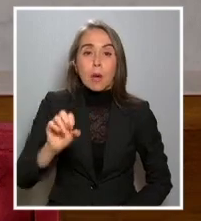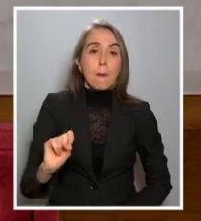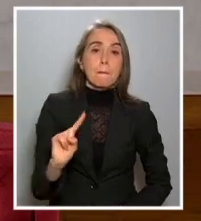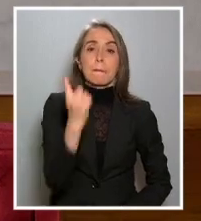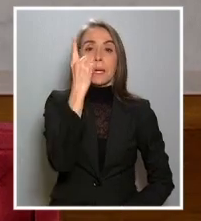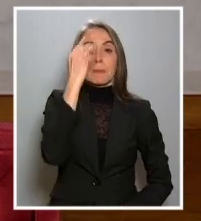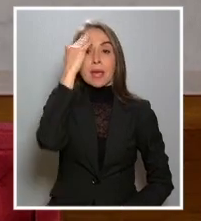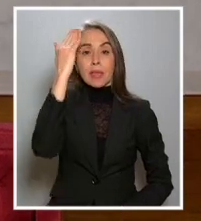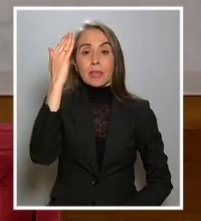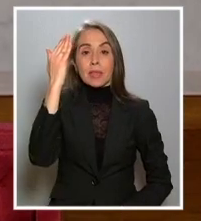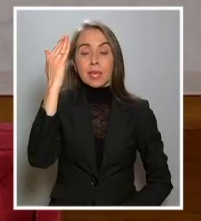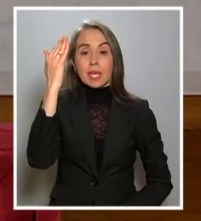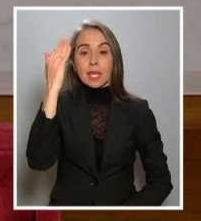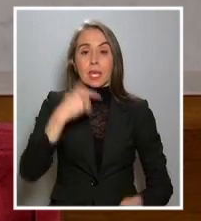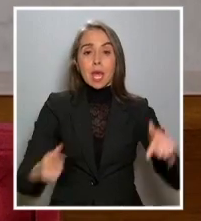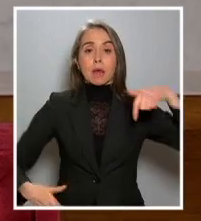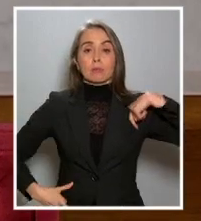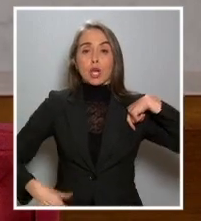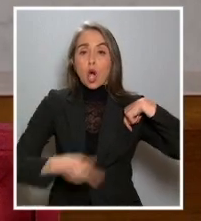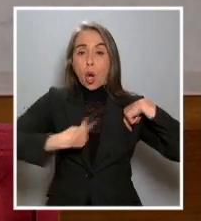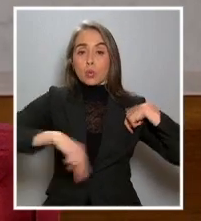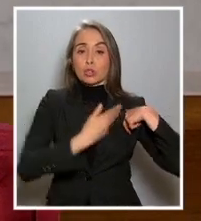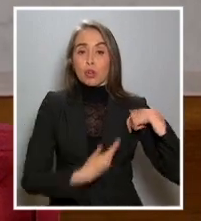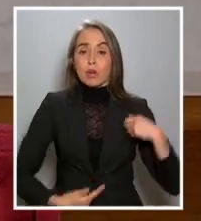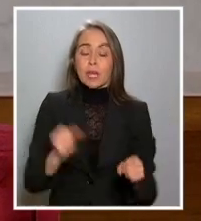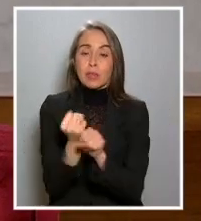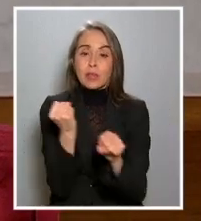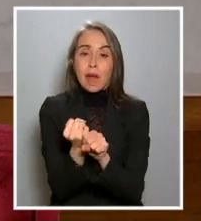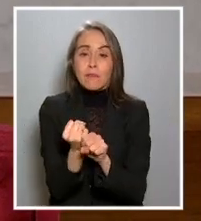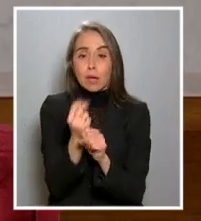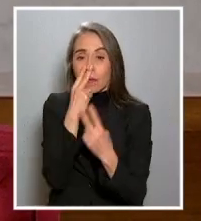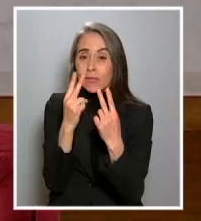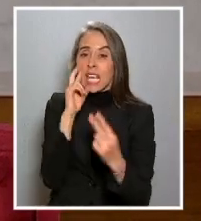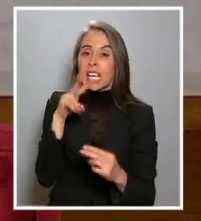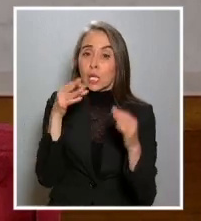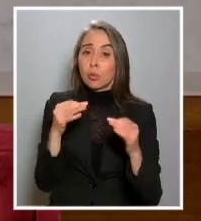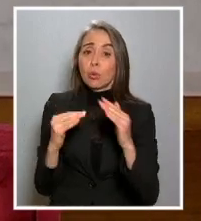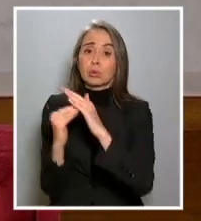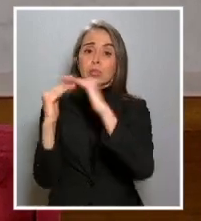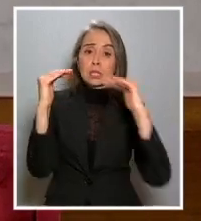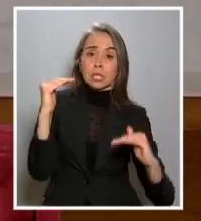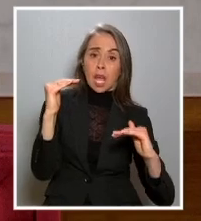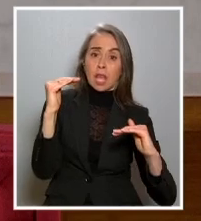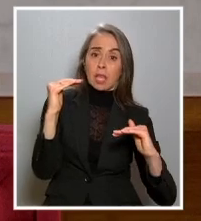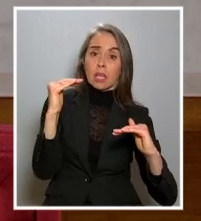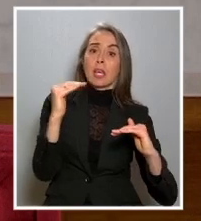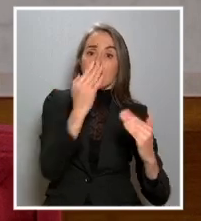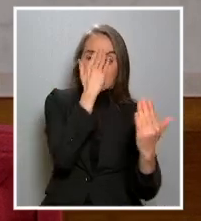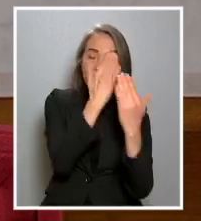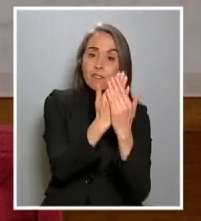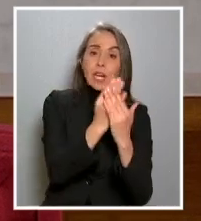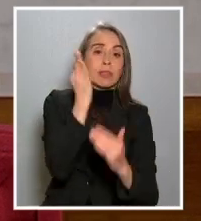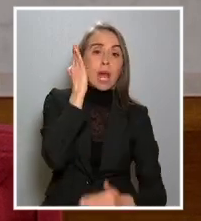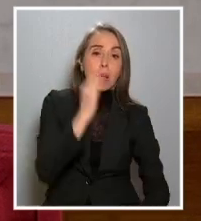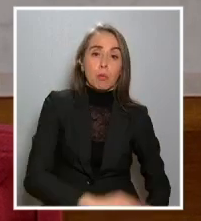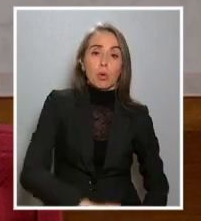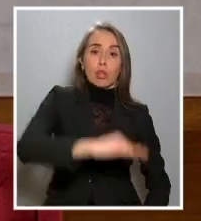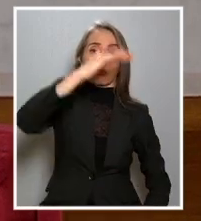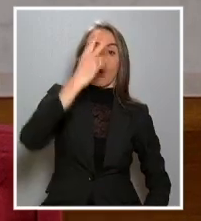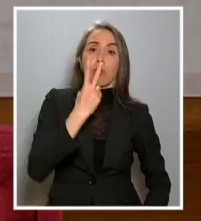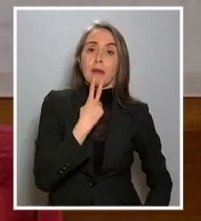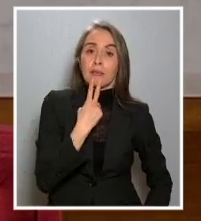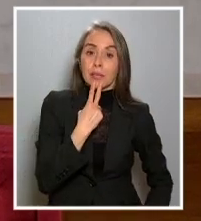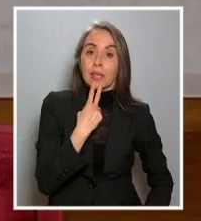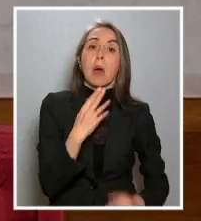día nuestro gobierno ha trabajado para abordar las injustas desigualdades y brechas que deben enfrentar a lo largo de sus vidas. Por